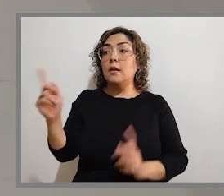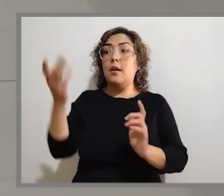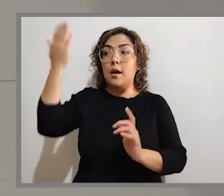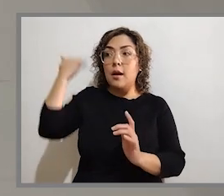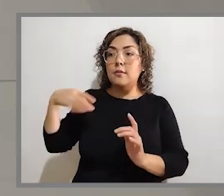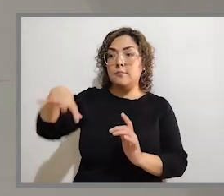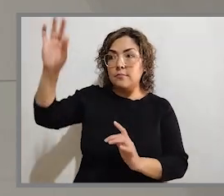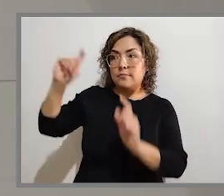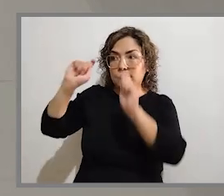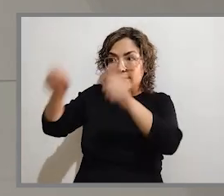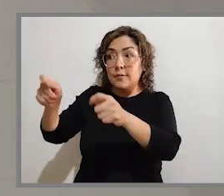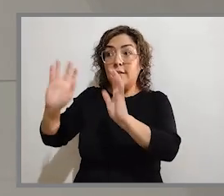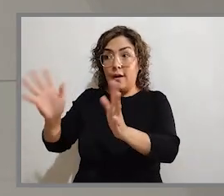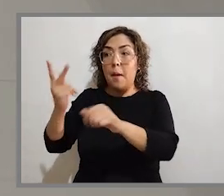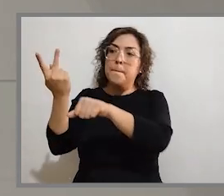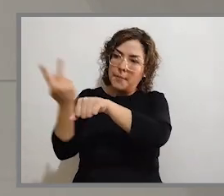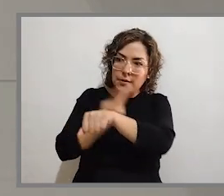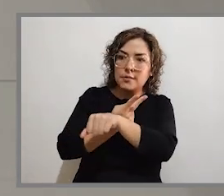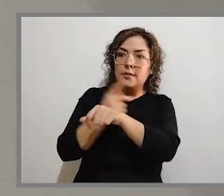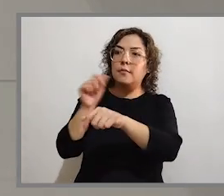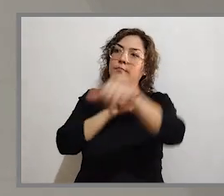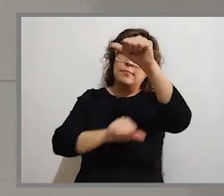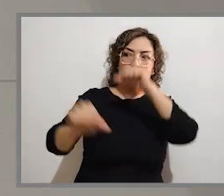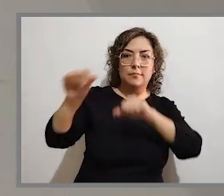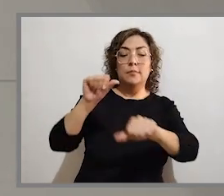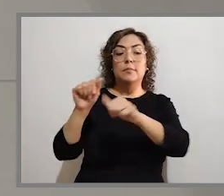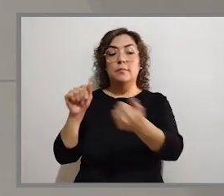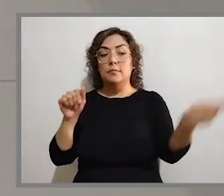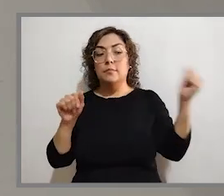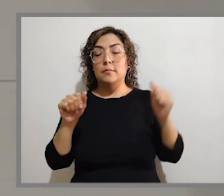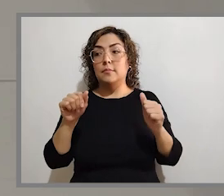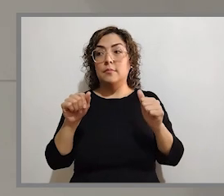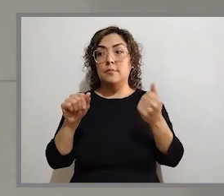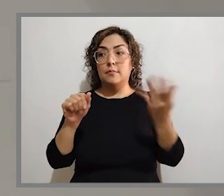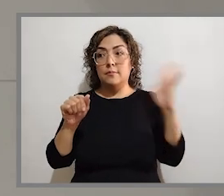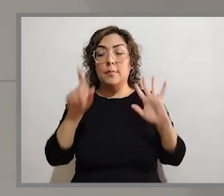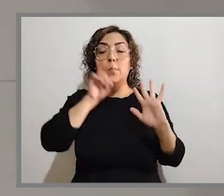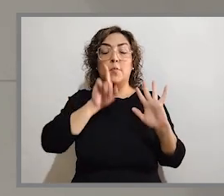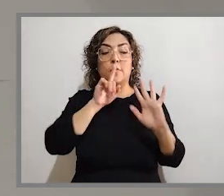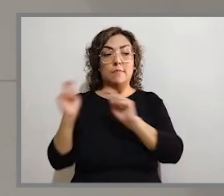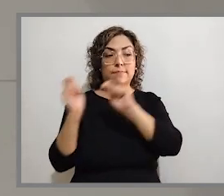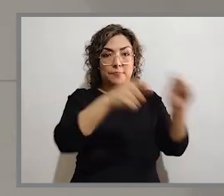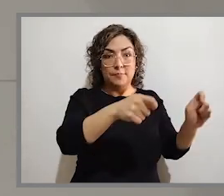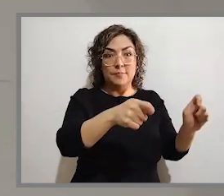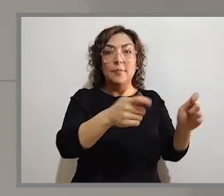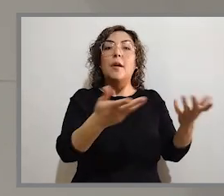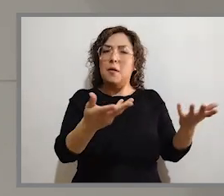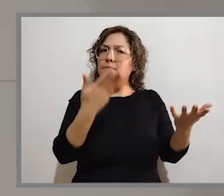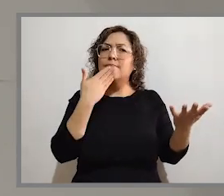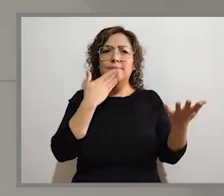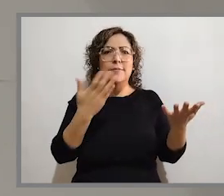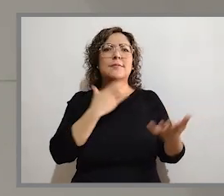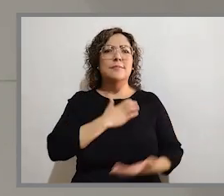muy virtuosas estas reuniones para compartir experiencias, para ver pues qué fue con lo que se enfrentaron cuando llegaron las mujeres,